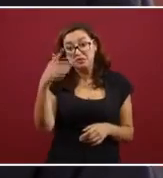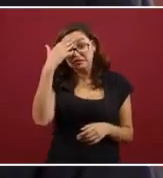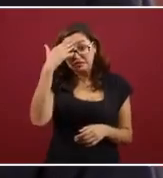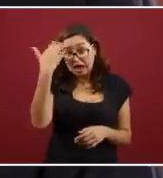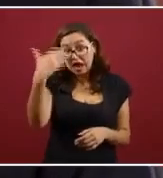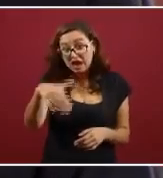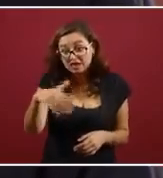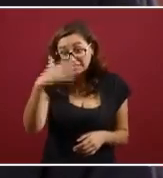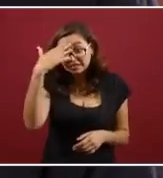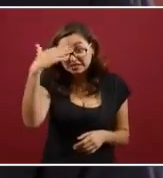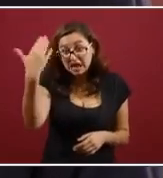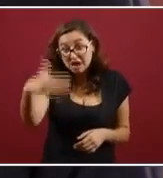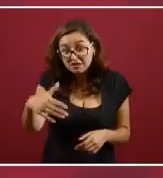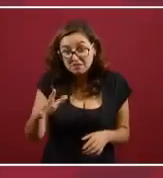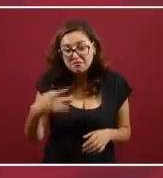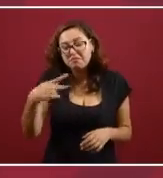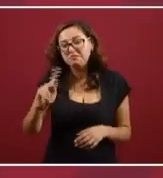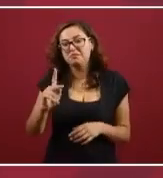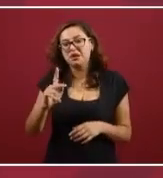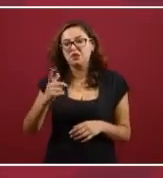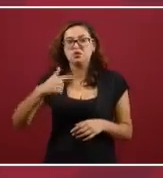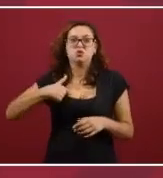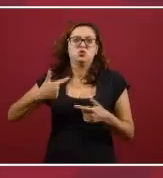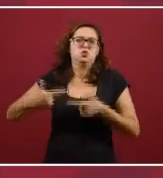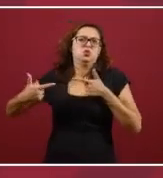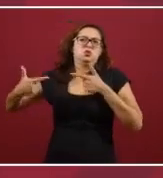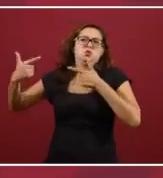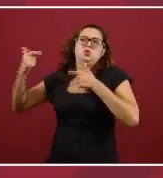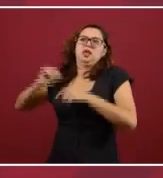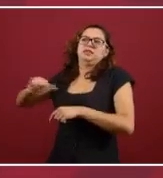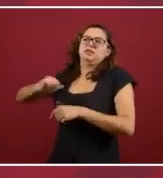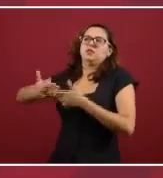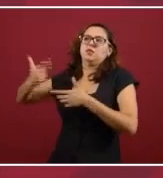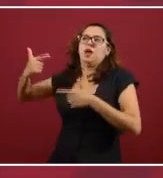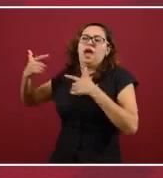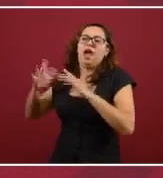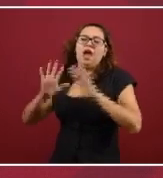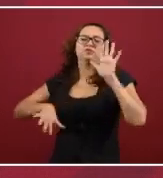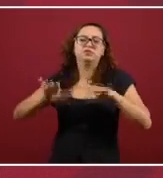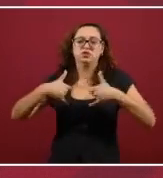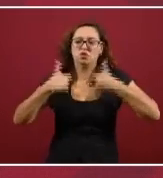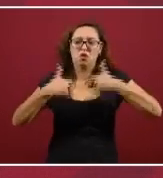uno pertenece a generaciones pasadas, pues, y a veces los jóvenes ya.